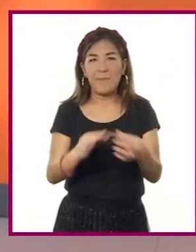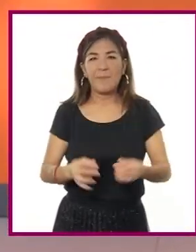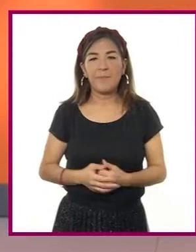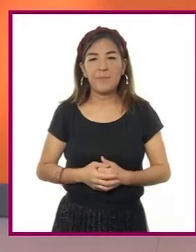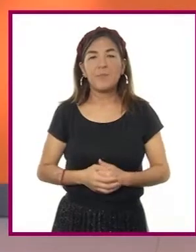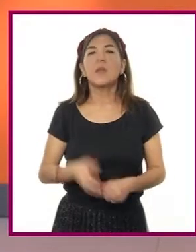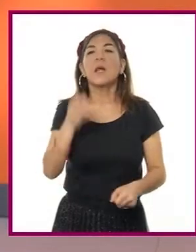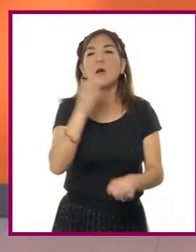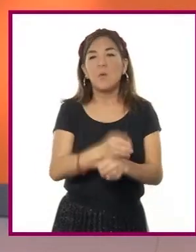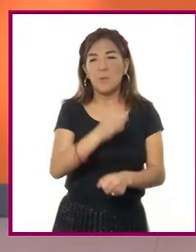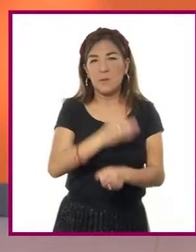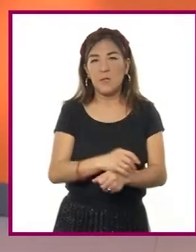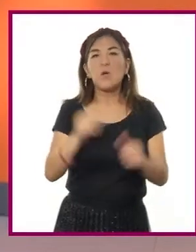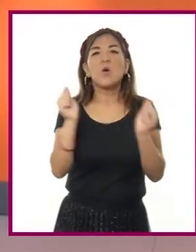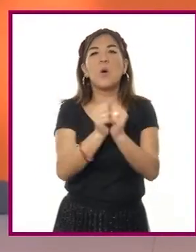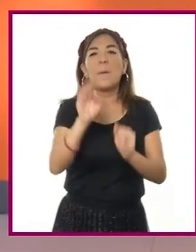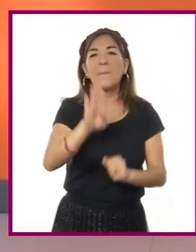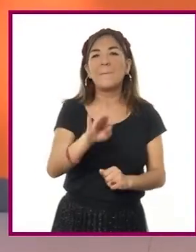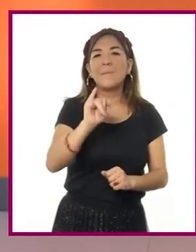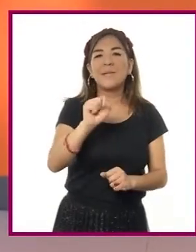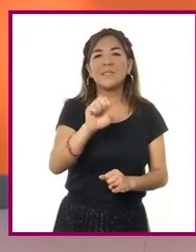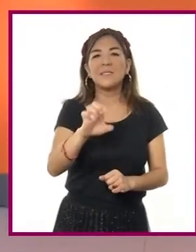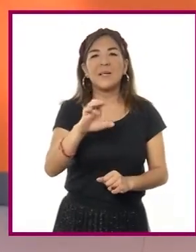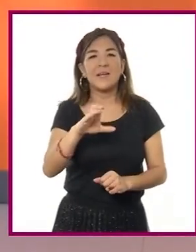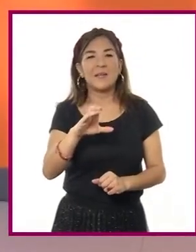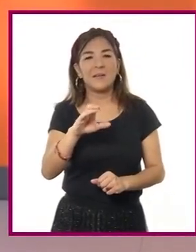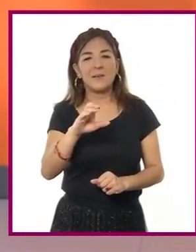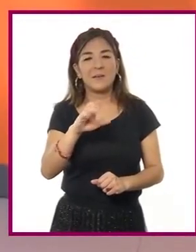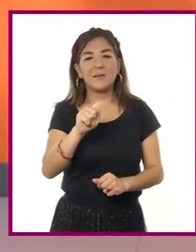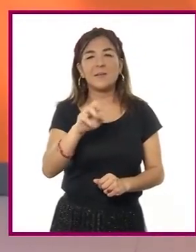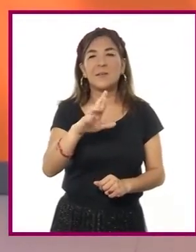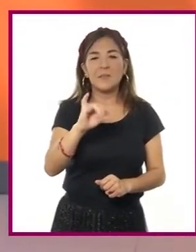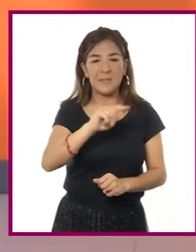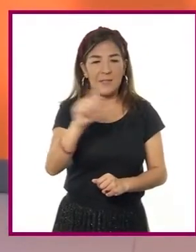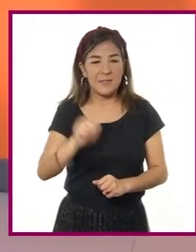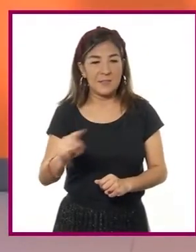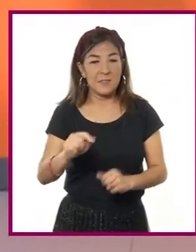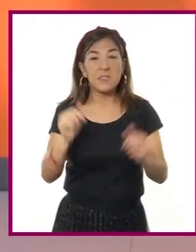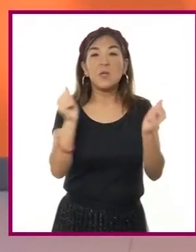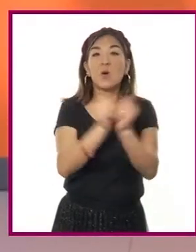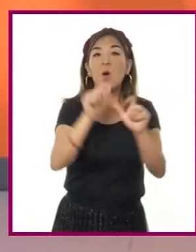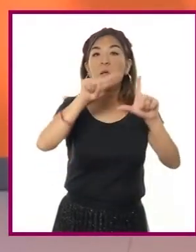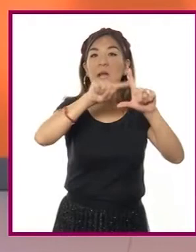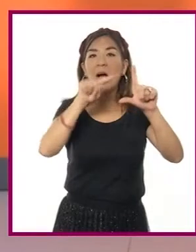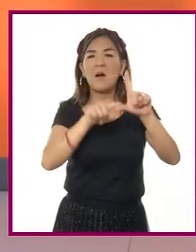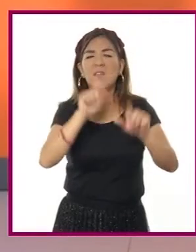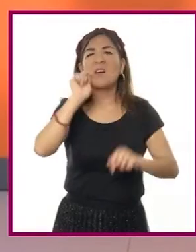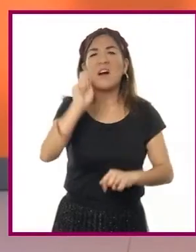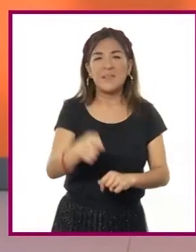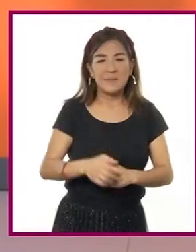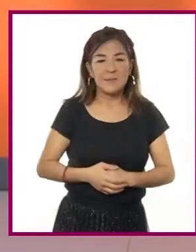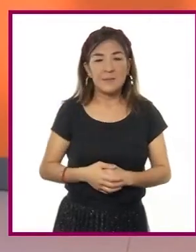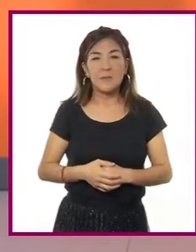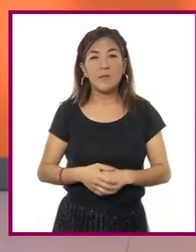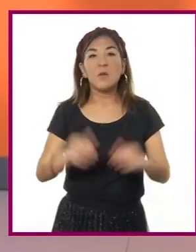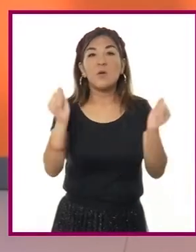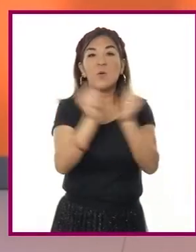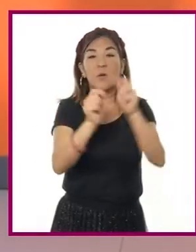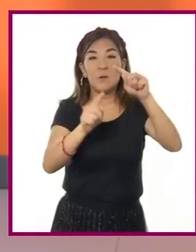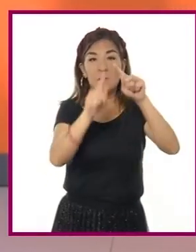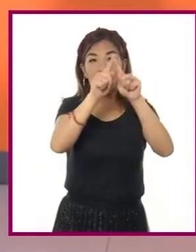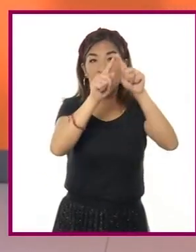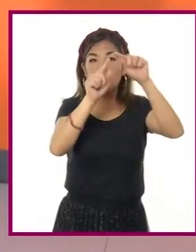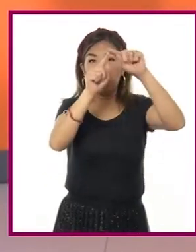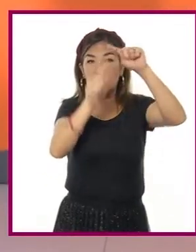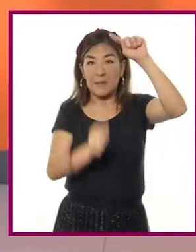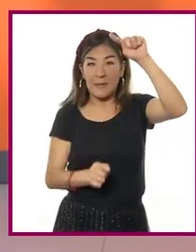Trabajemos situaciones con bisectrices. La bisectriz de un ángulo es la recta que pasa por el vértice del ángulo